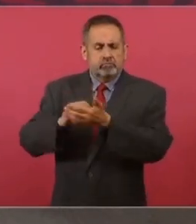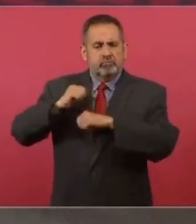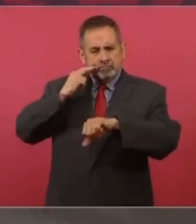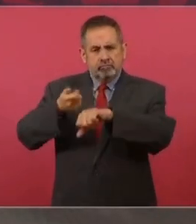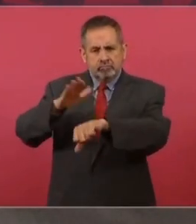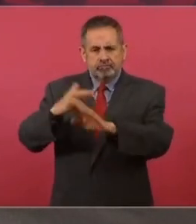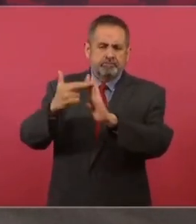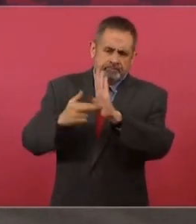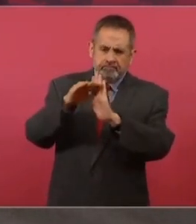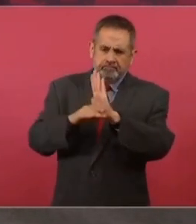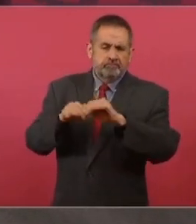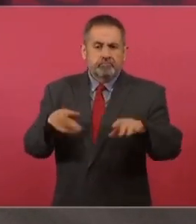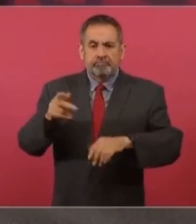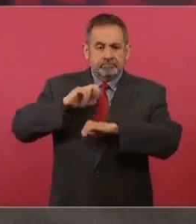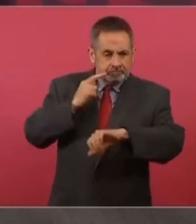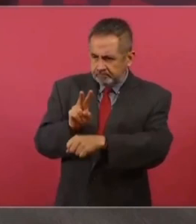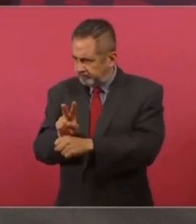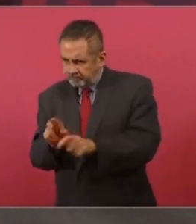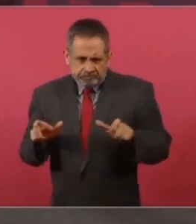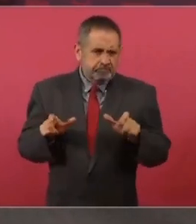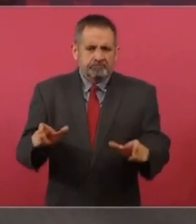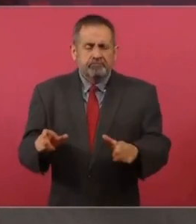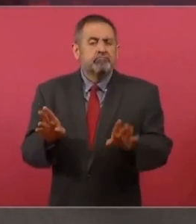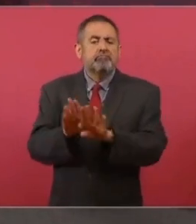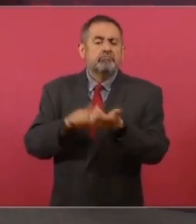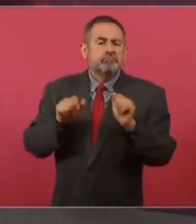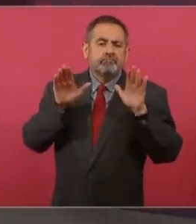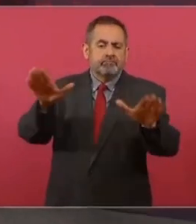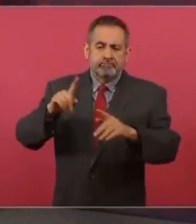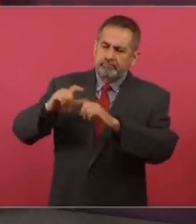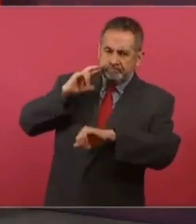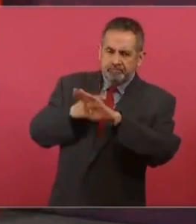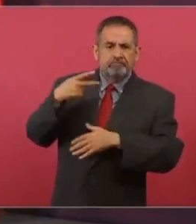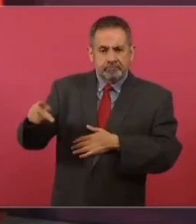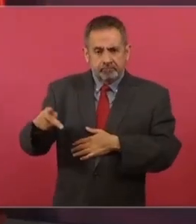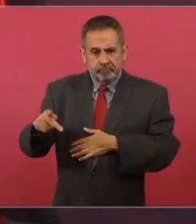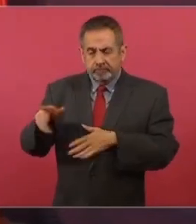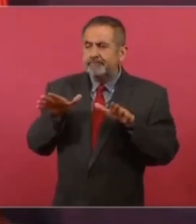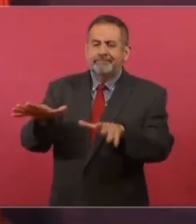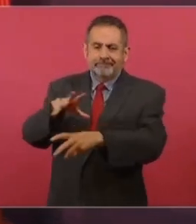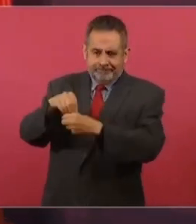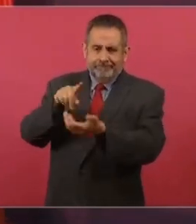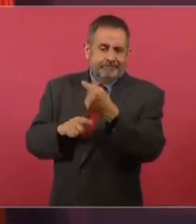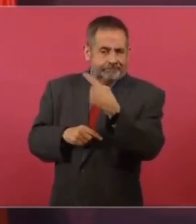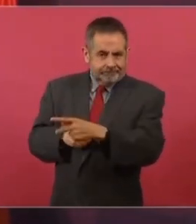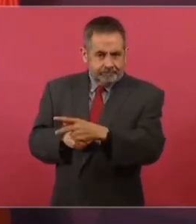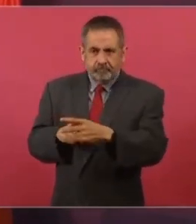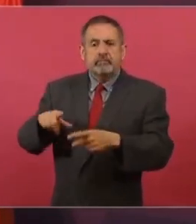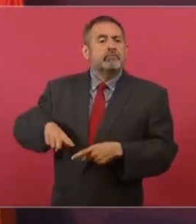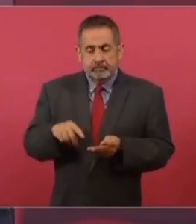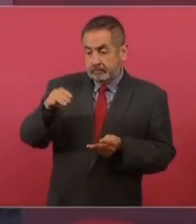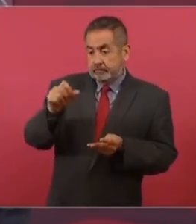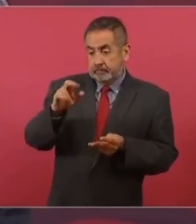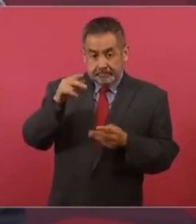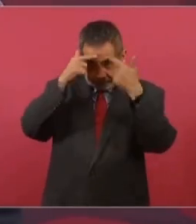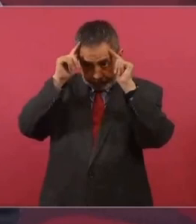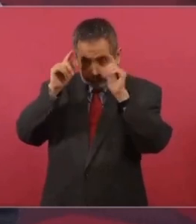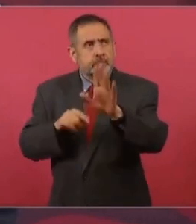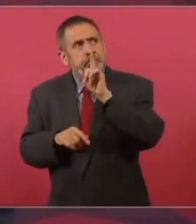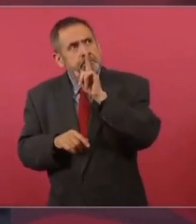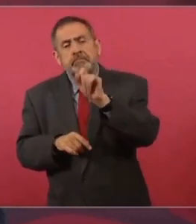normativa. Apúntele bien. Pero el control de los aeropuertos va a estar a cargo de los aeropuertos públicos. Marina